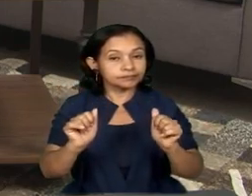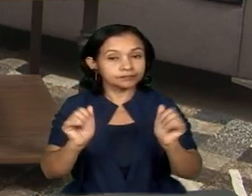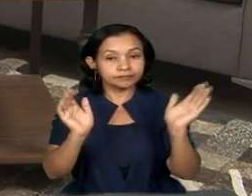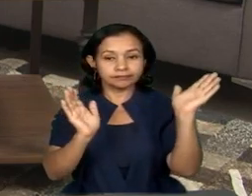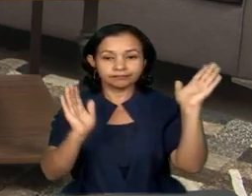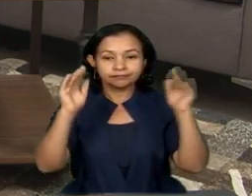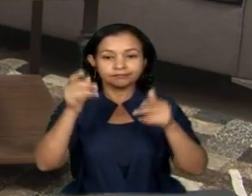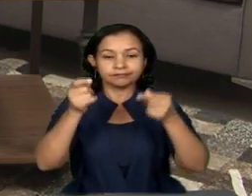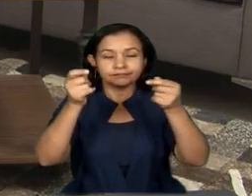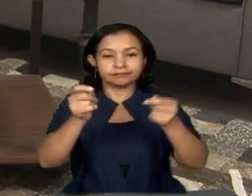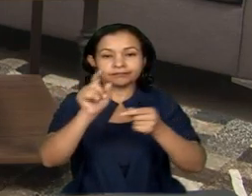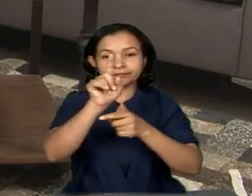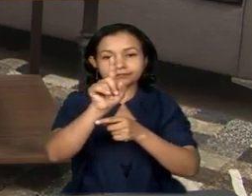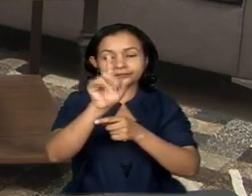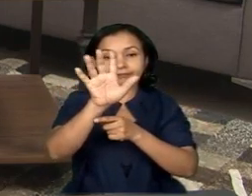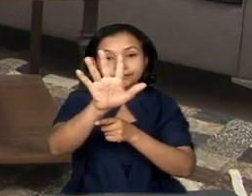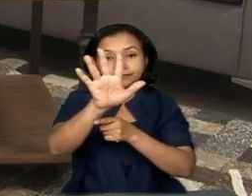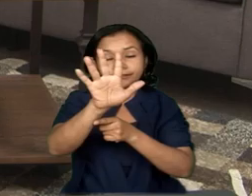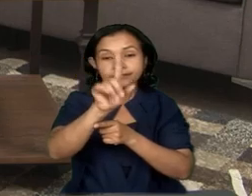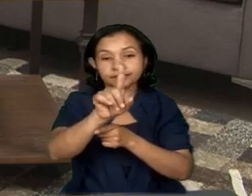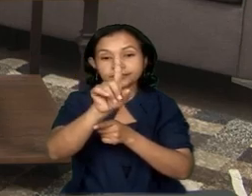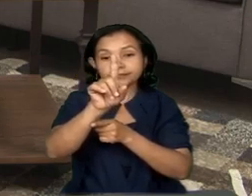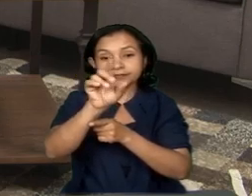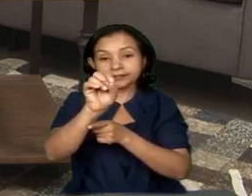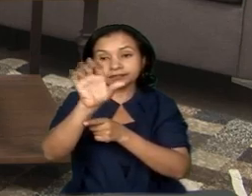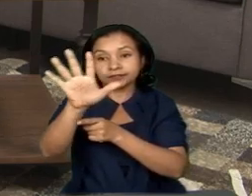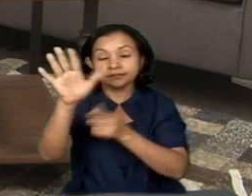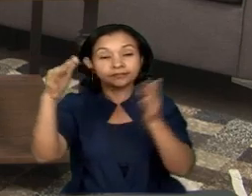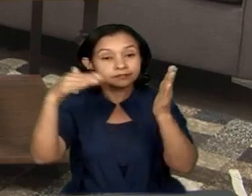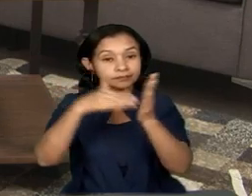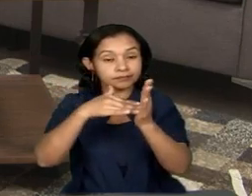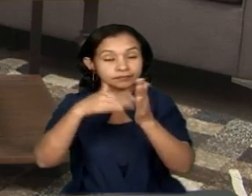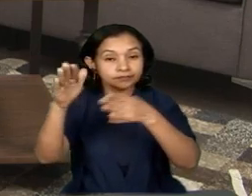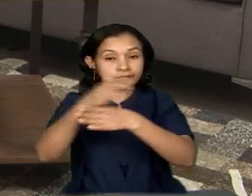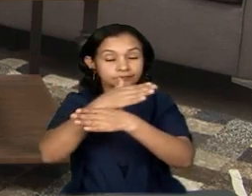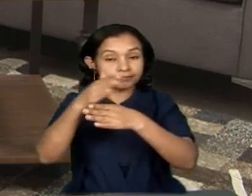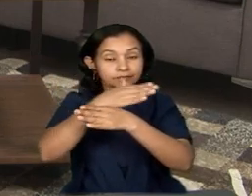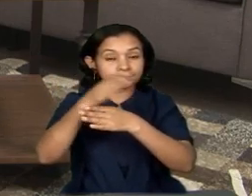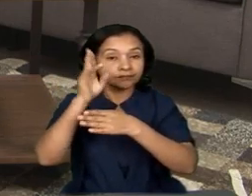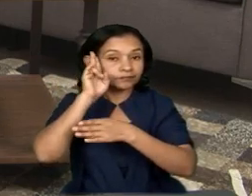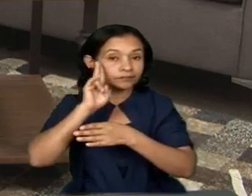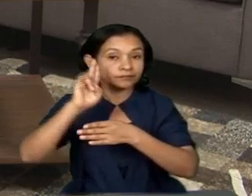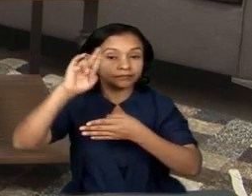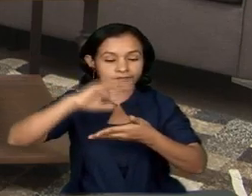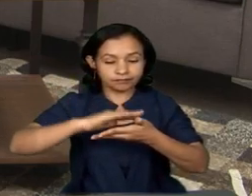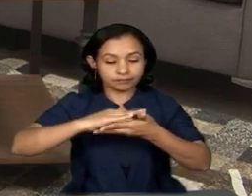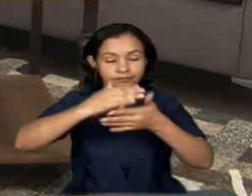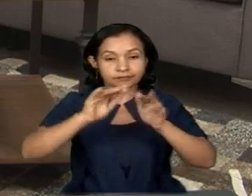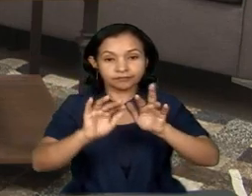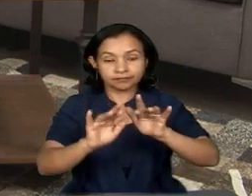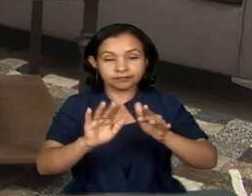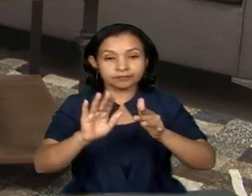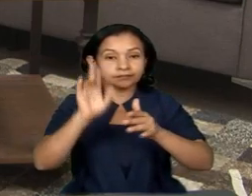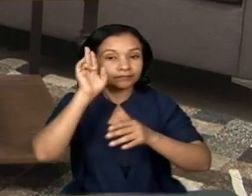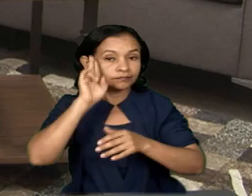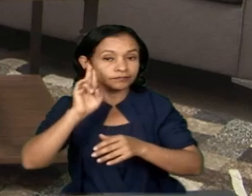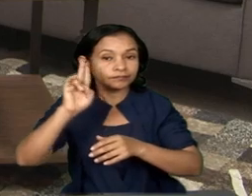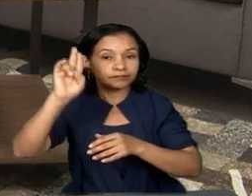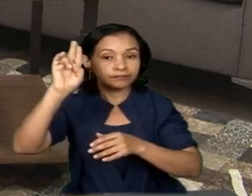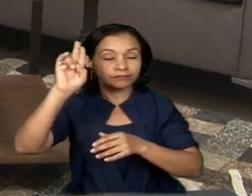de 105.000 cupos en diferentes alternativas técnicas de la Universidad Abierta en Línea, de las universidades públicas,